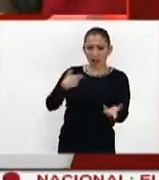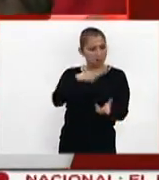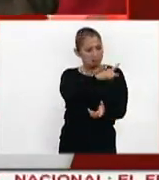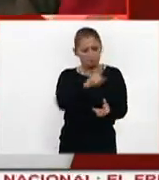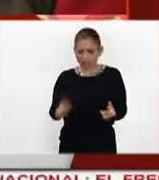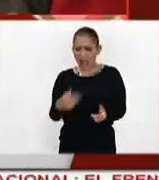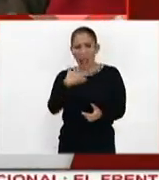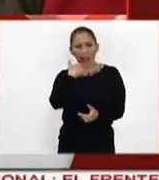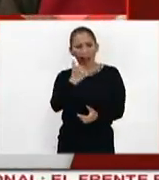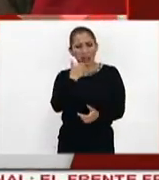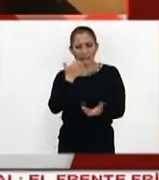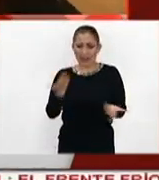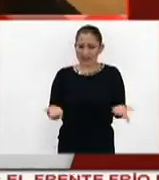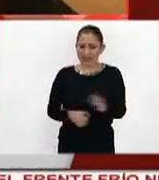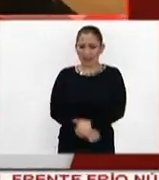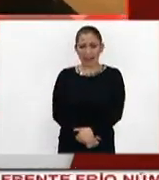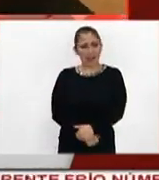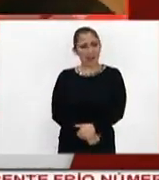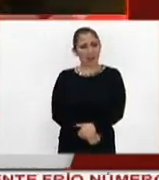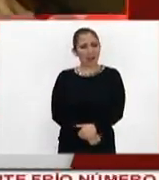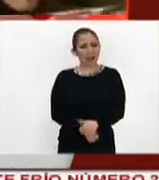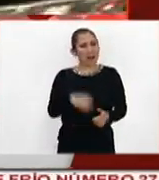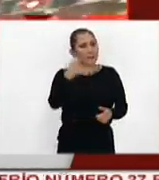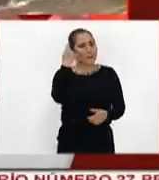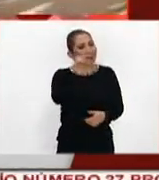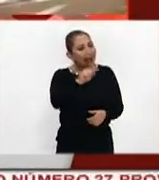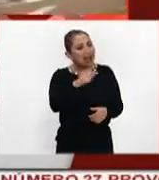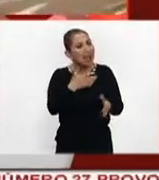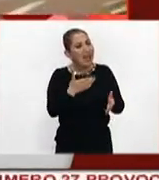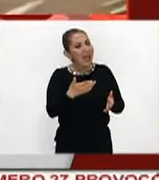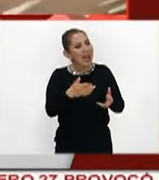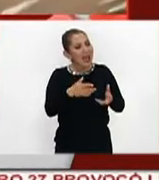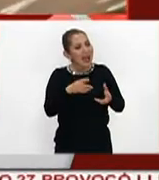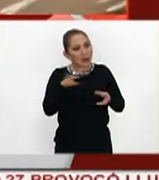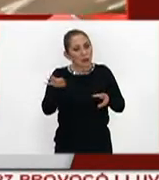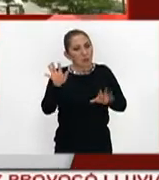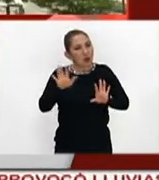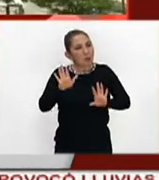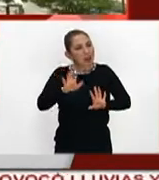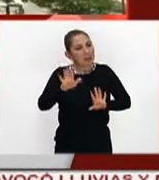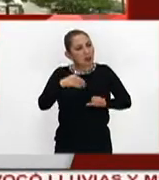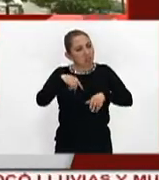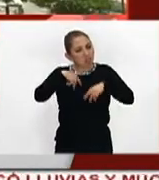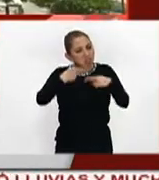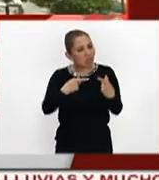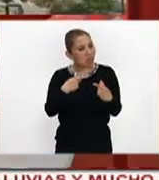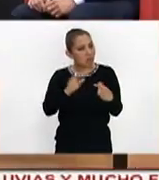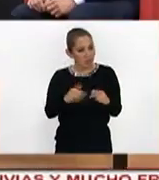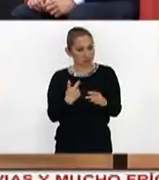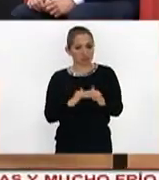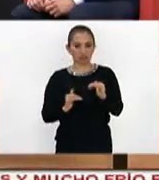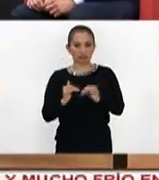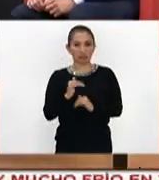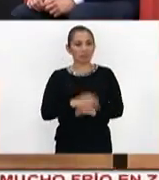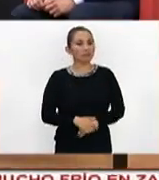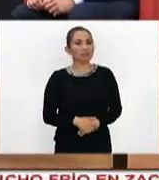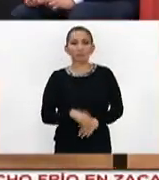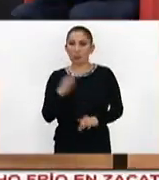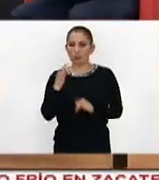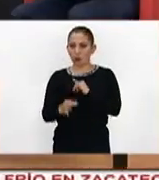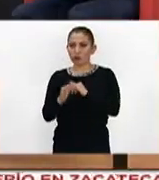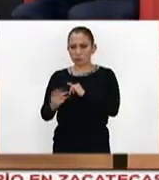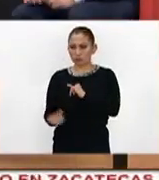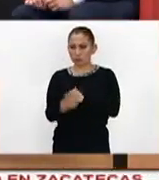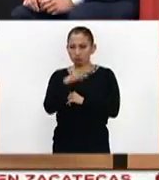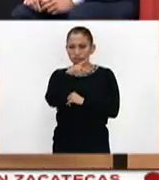que se llenara como para recobrar o reponer el liderazgo, ¿no? Sí. Bueno, y